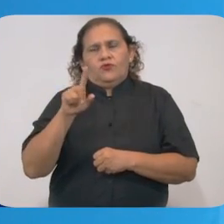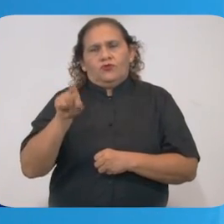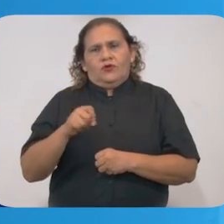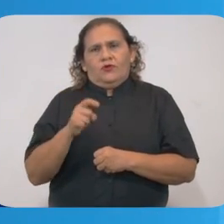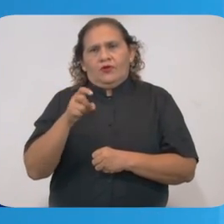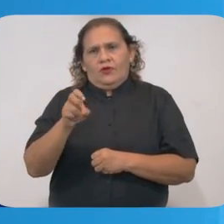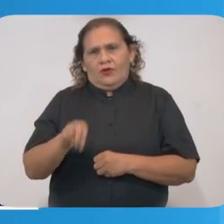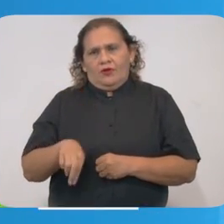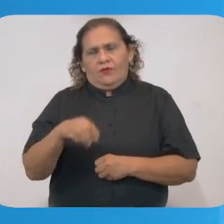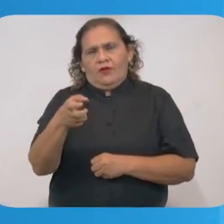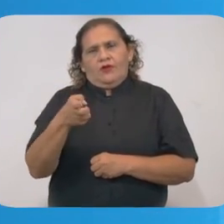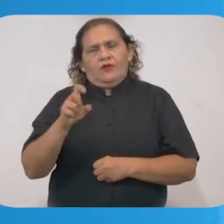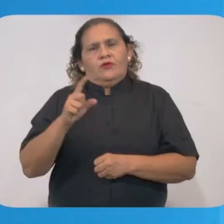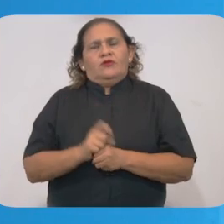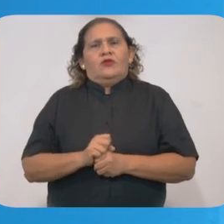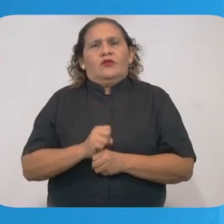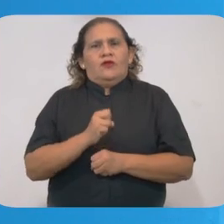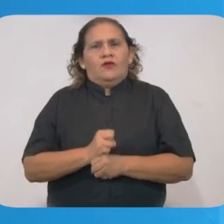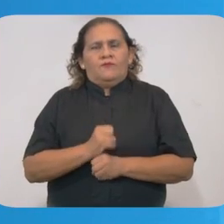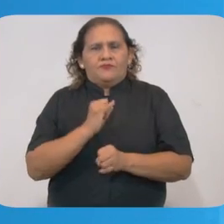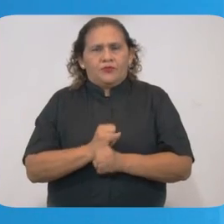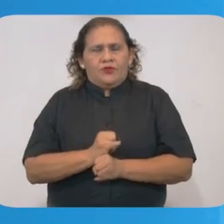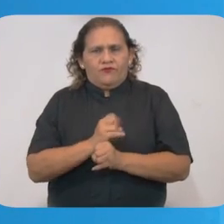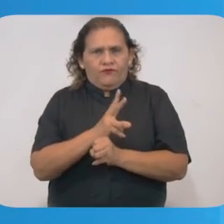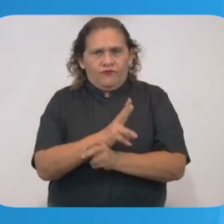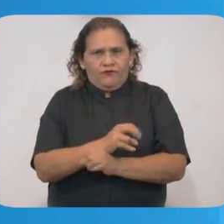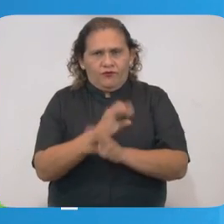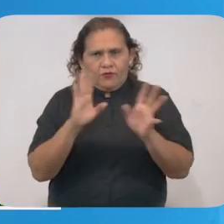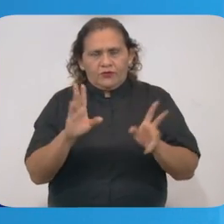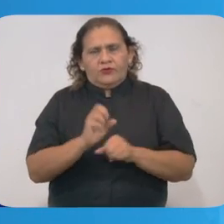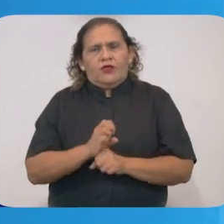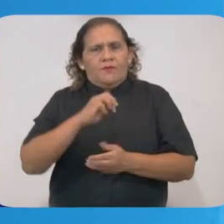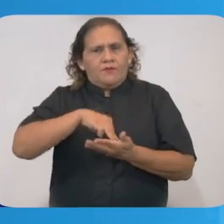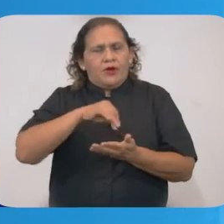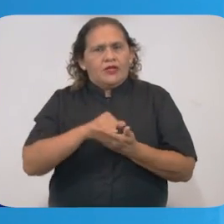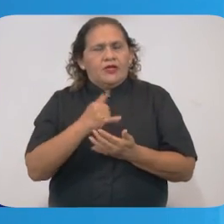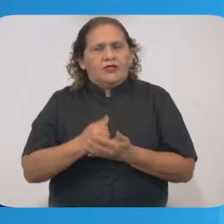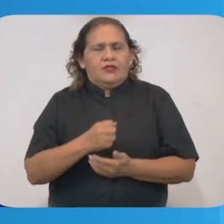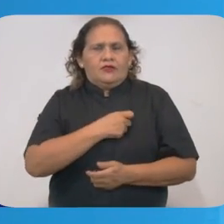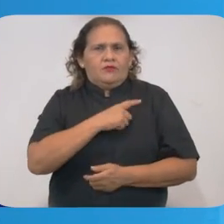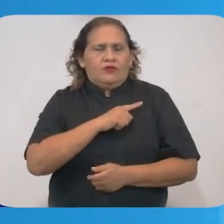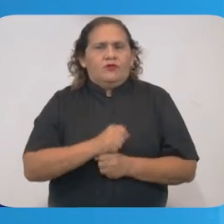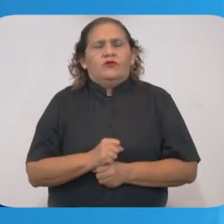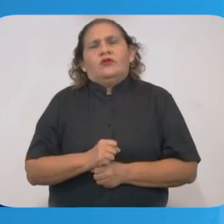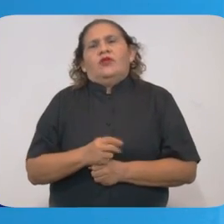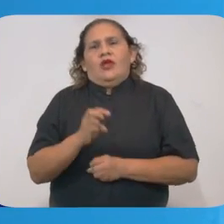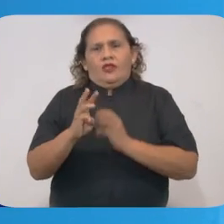coronavirus.yucatan.gob.mx también ofrece información en maya y en español. El chat de WhatsApp en el número